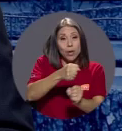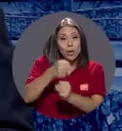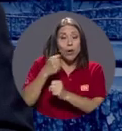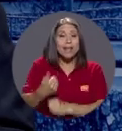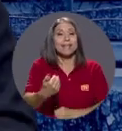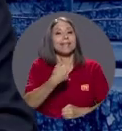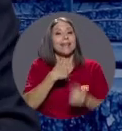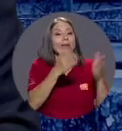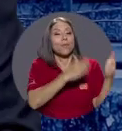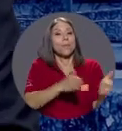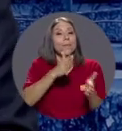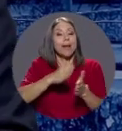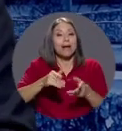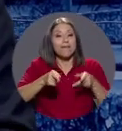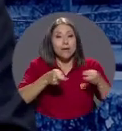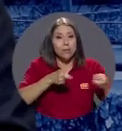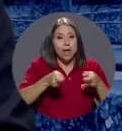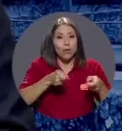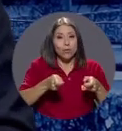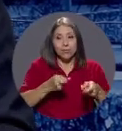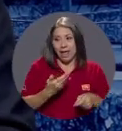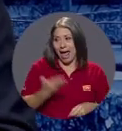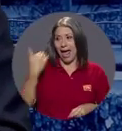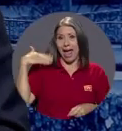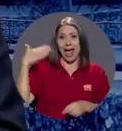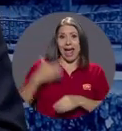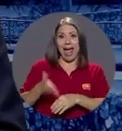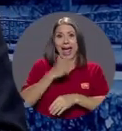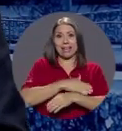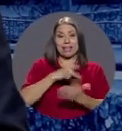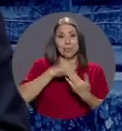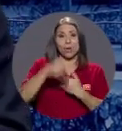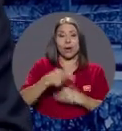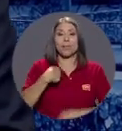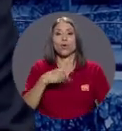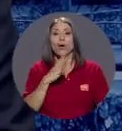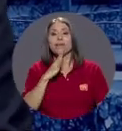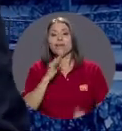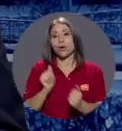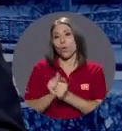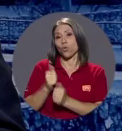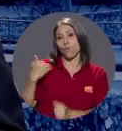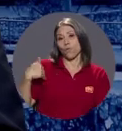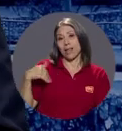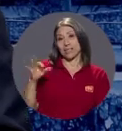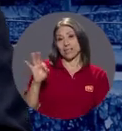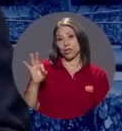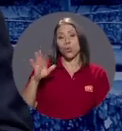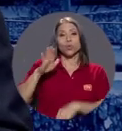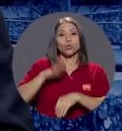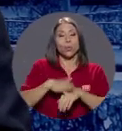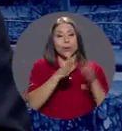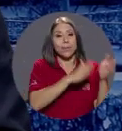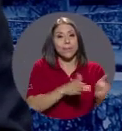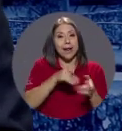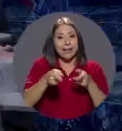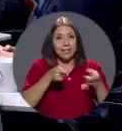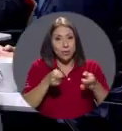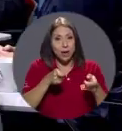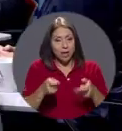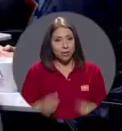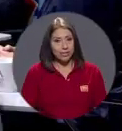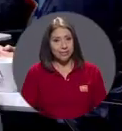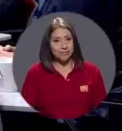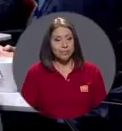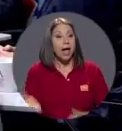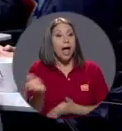locales cuentan con un plan regulador. Ahora, antes del programa, conversaba yo con don Francisco sobre planes reguladores,